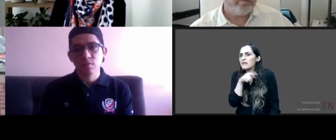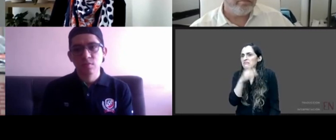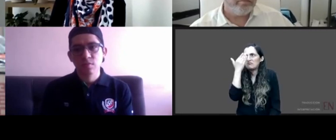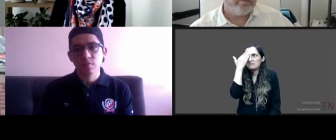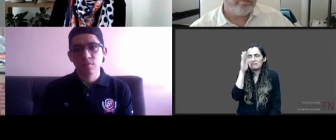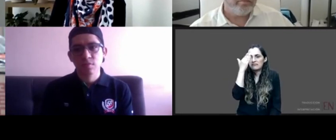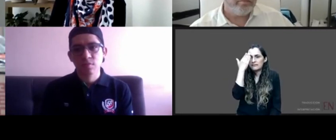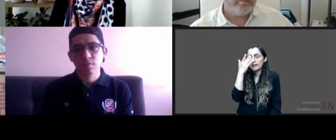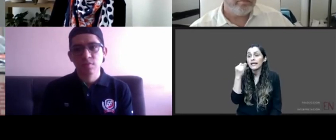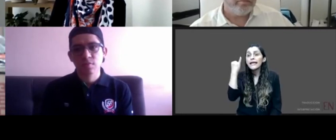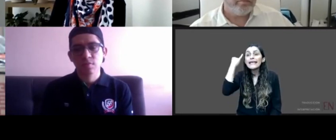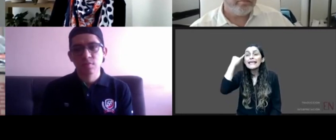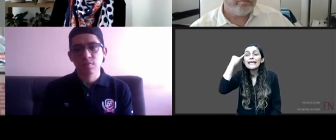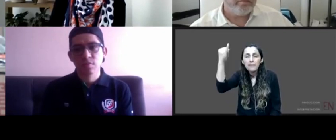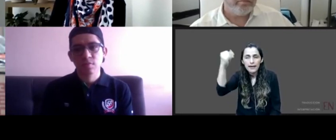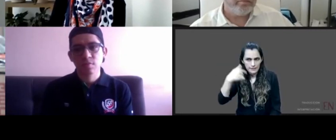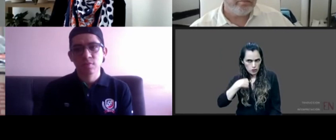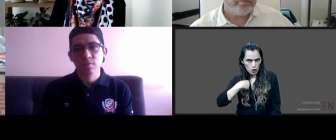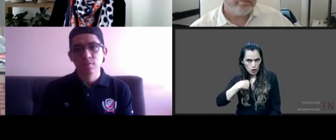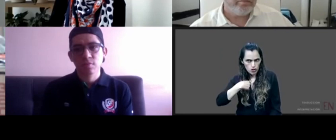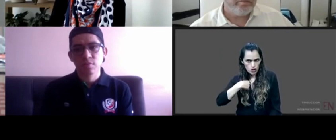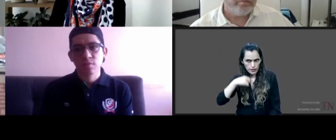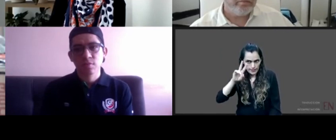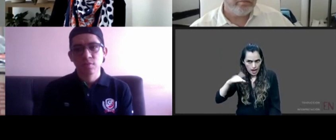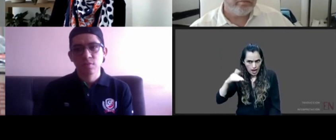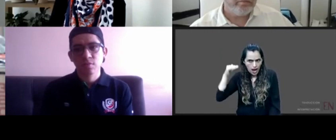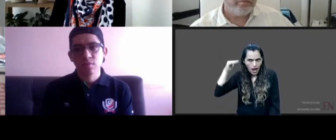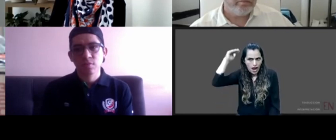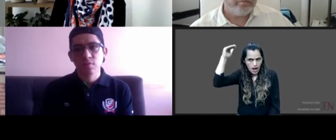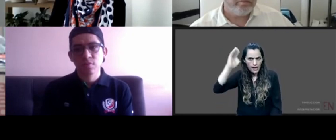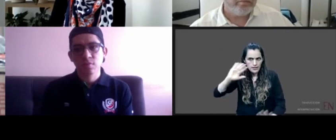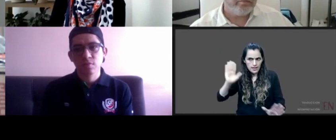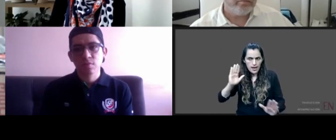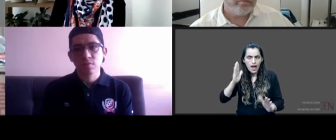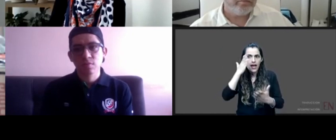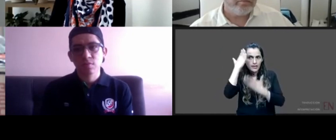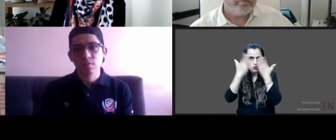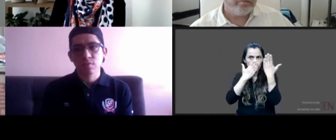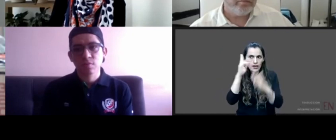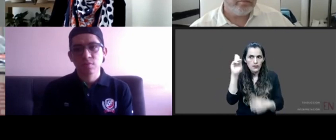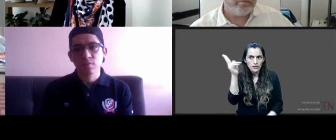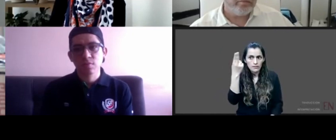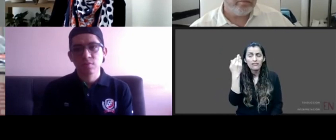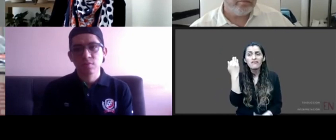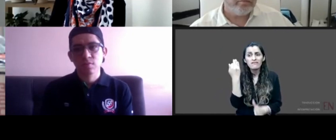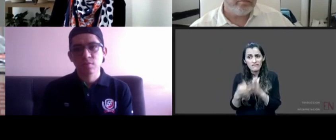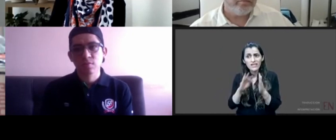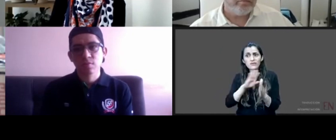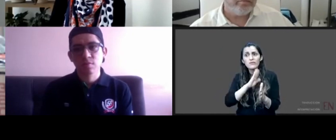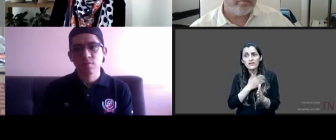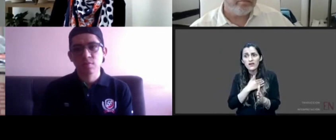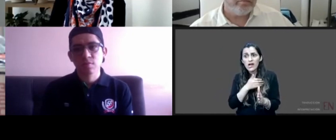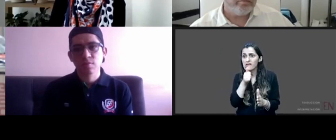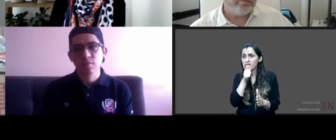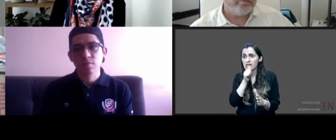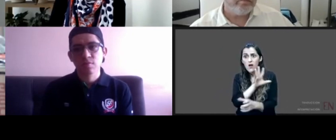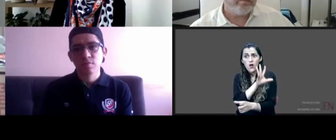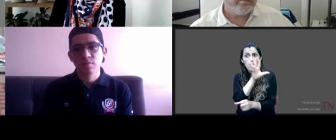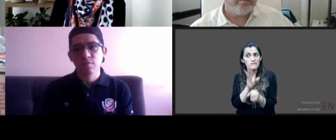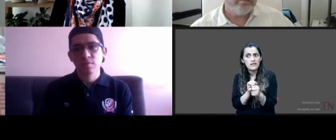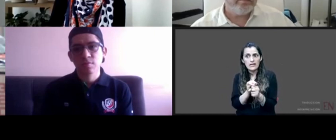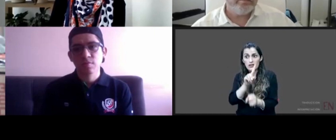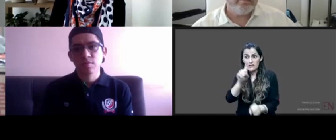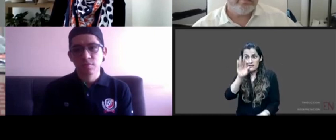estoy terminando la universidad, y desconozco muchas palabras, y en una ocasión